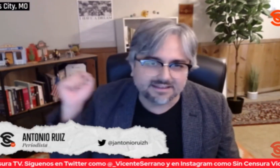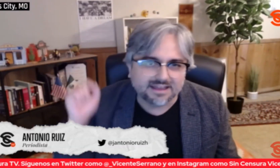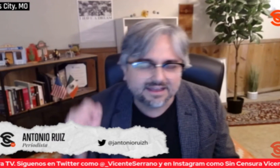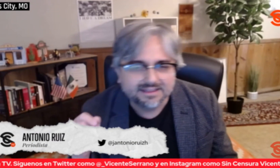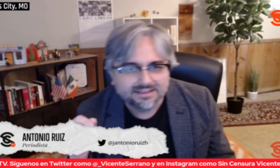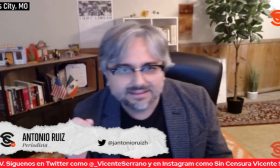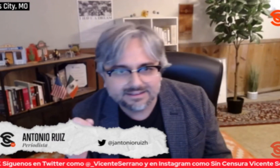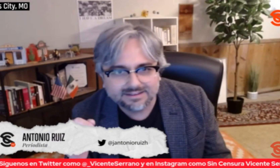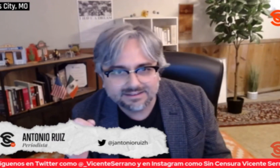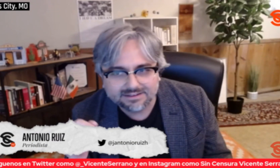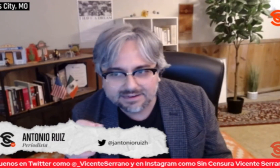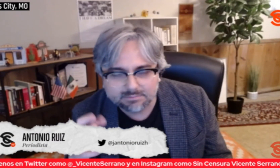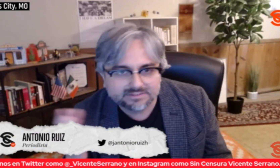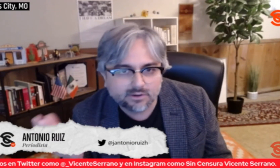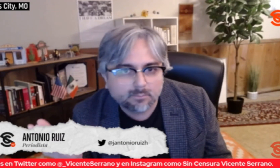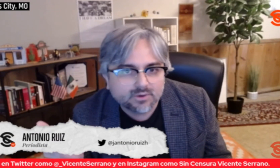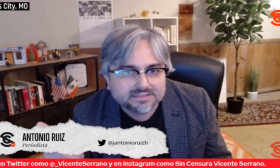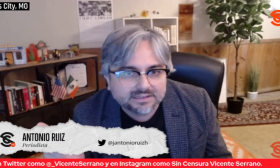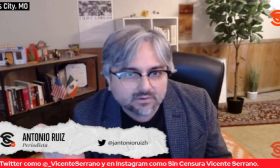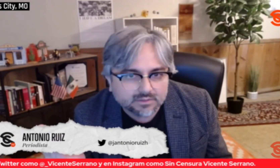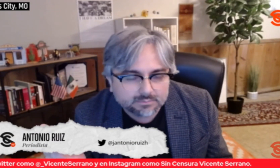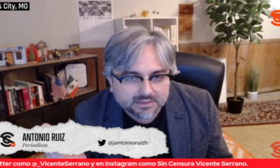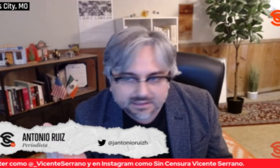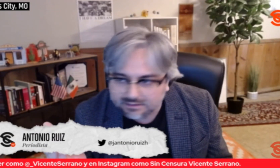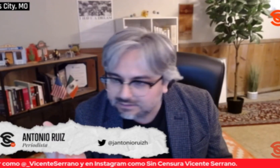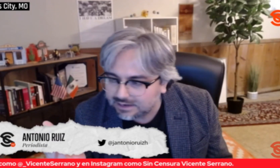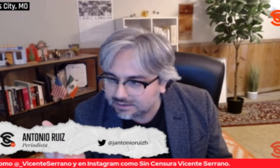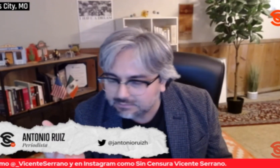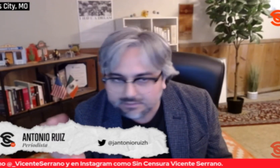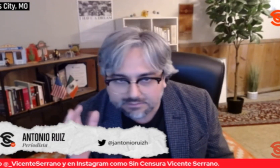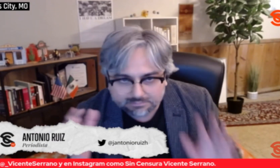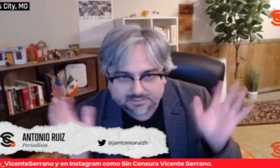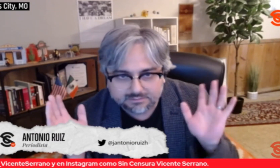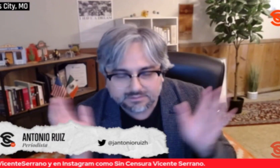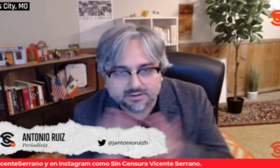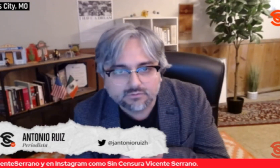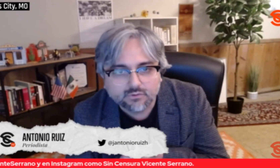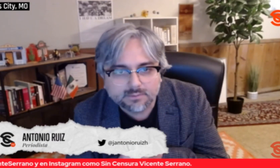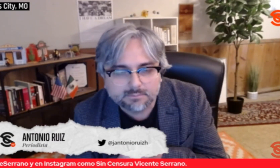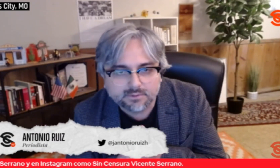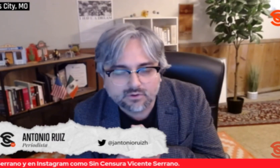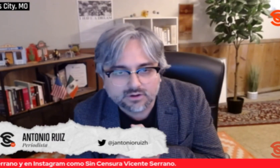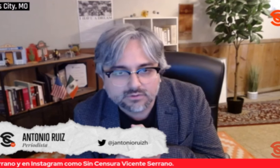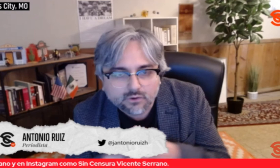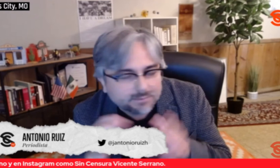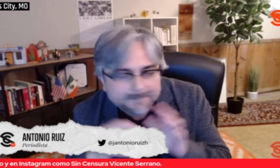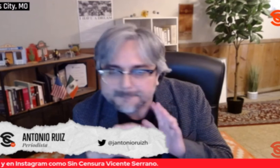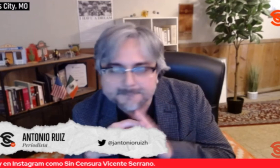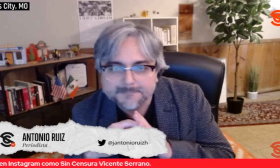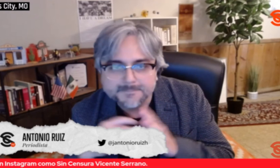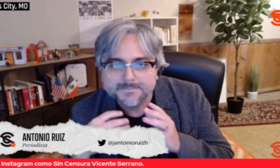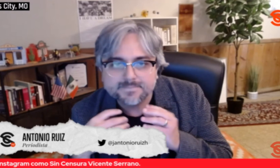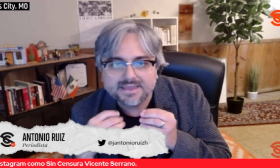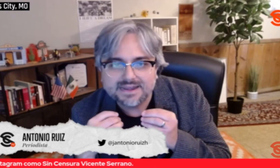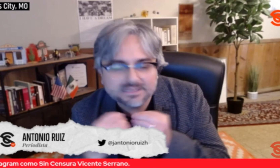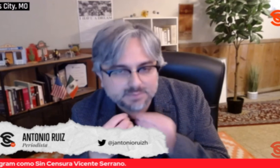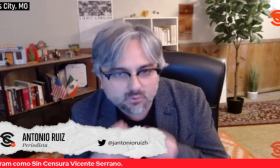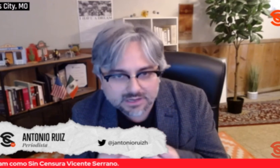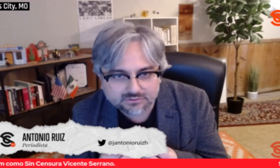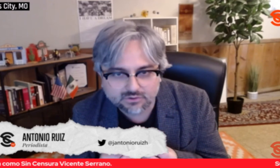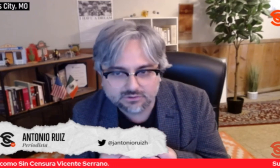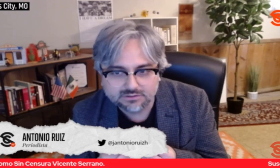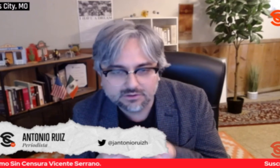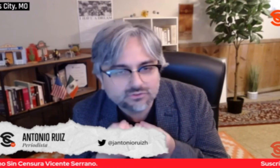usted que sea el adversario político de Reforma, del periódico Reforma,